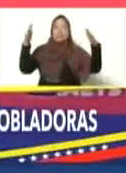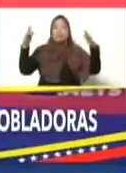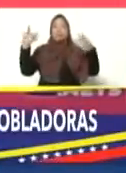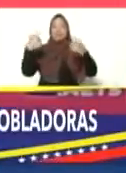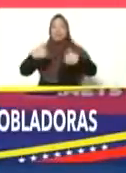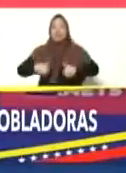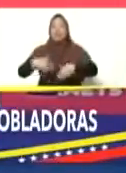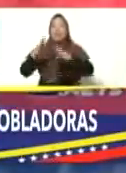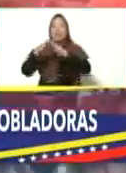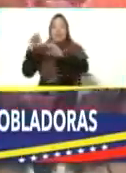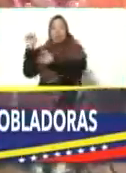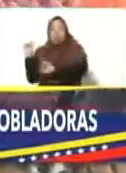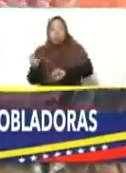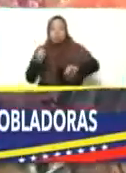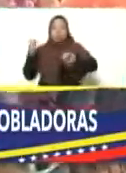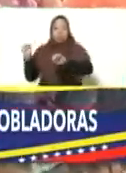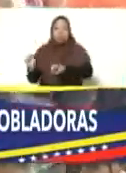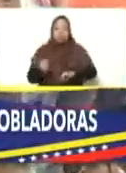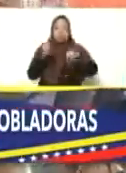residenciales